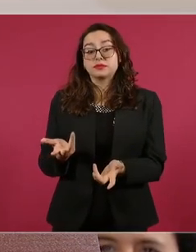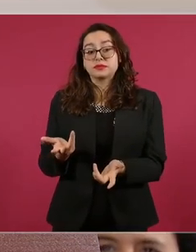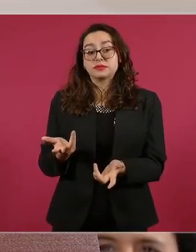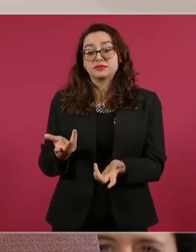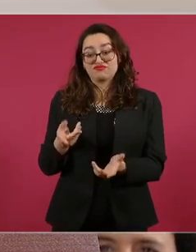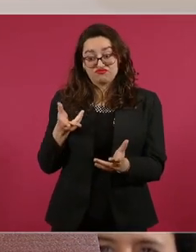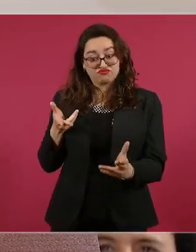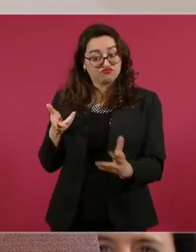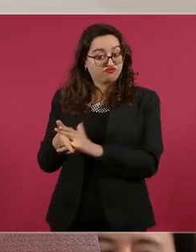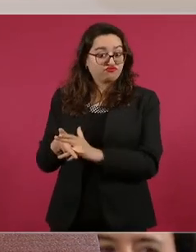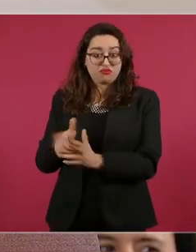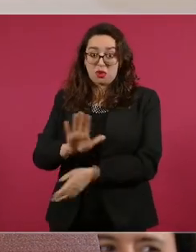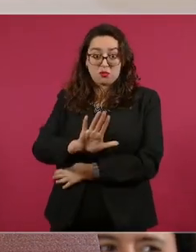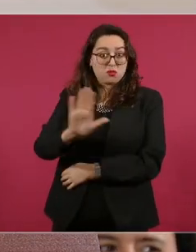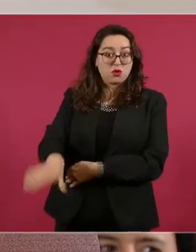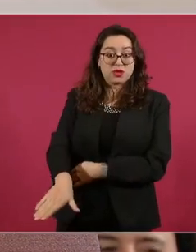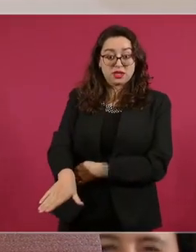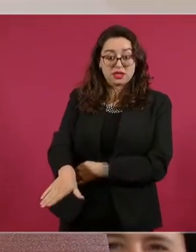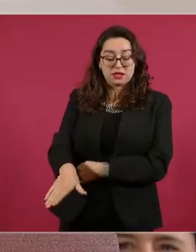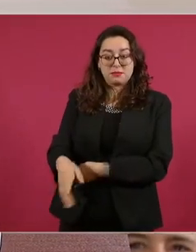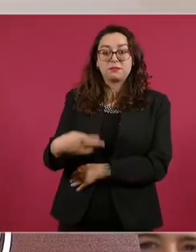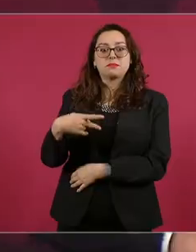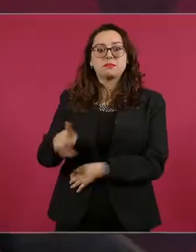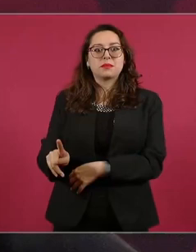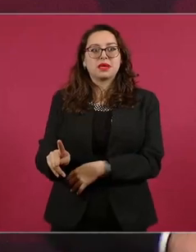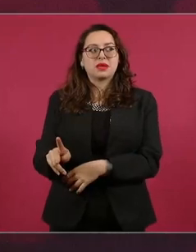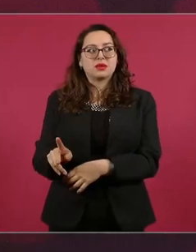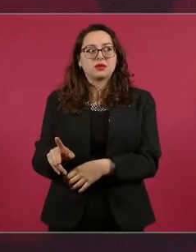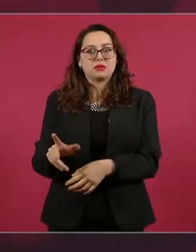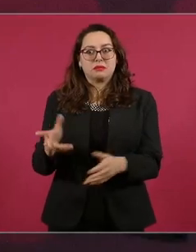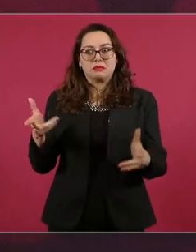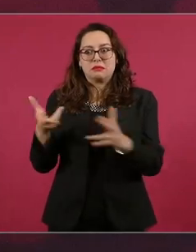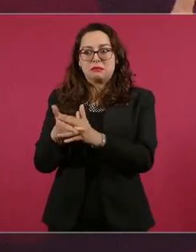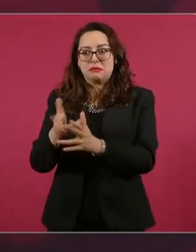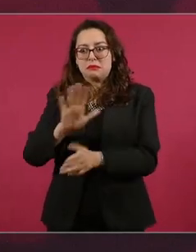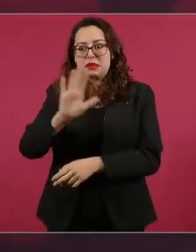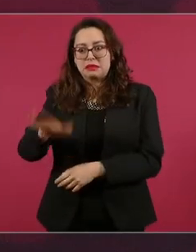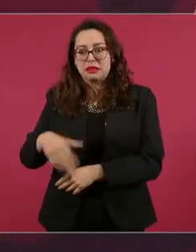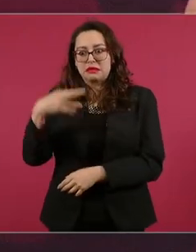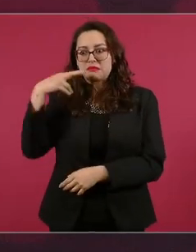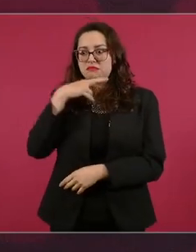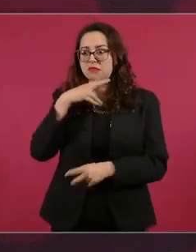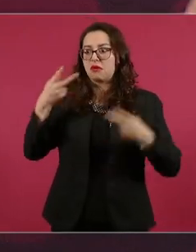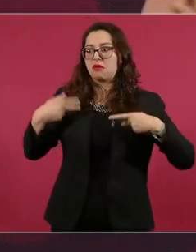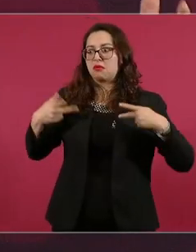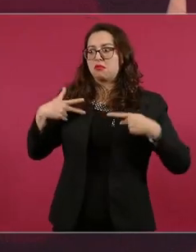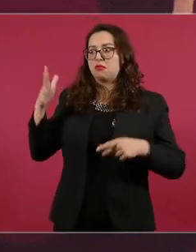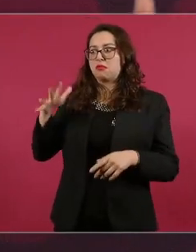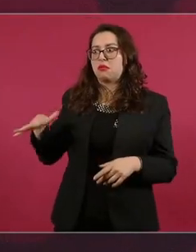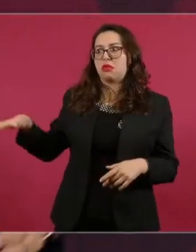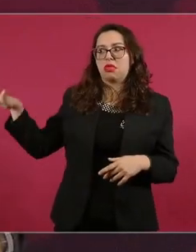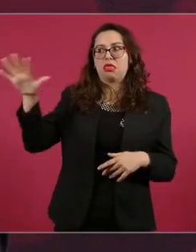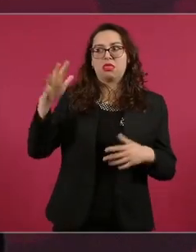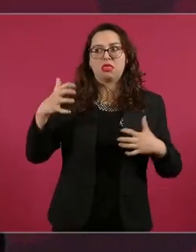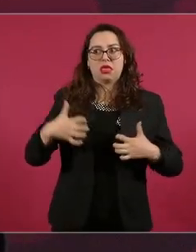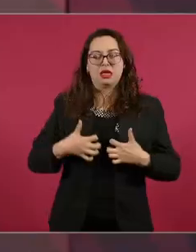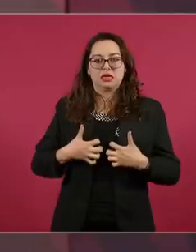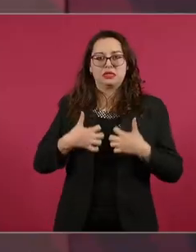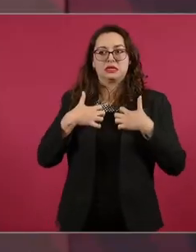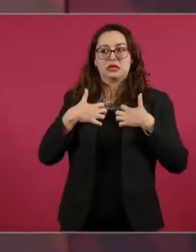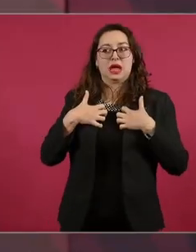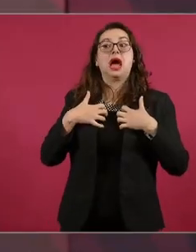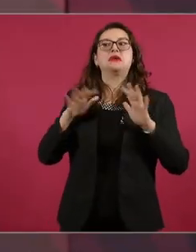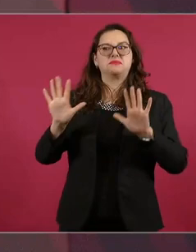del asesinato del presidente Madero, pero antes hubo toda una campaña en los medios.